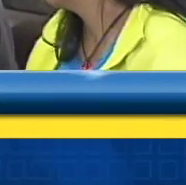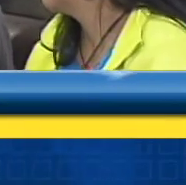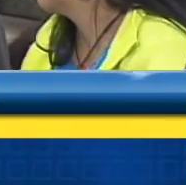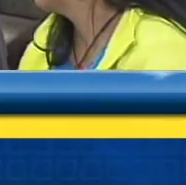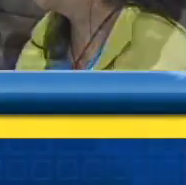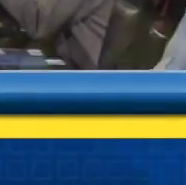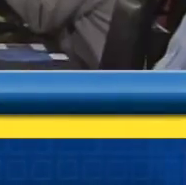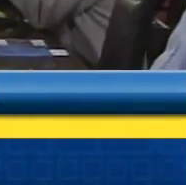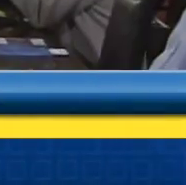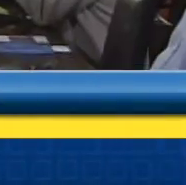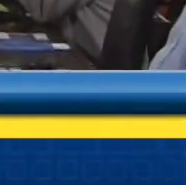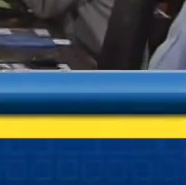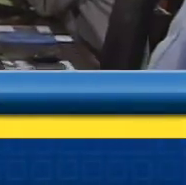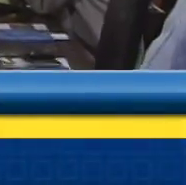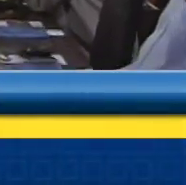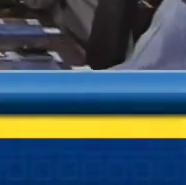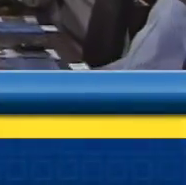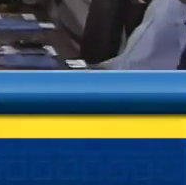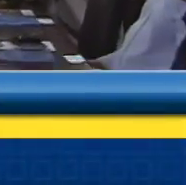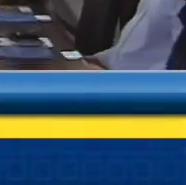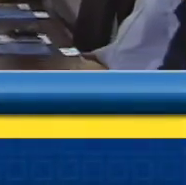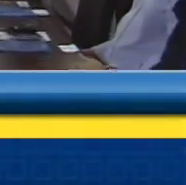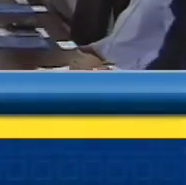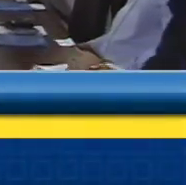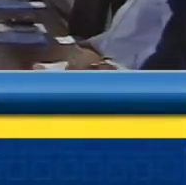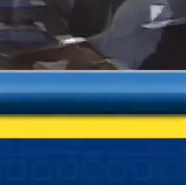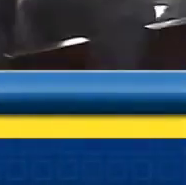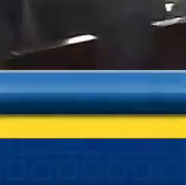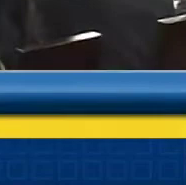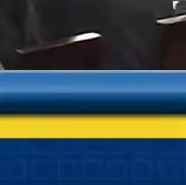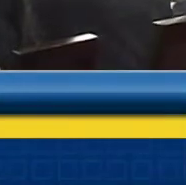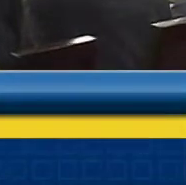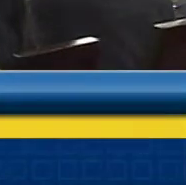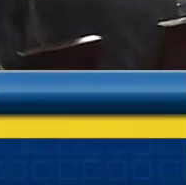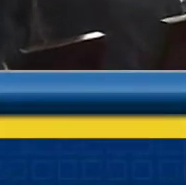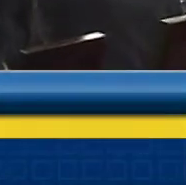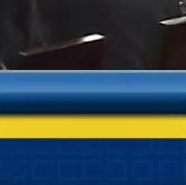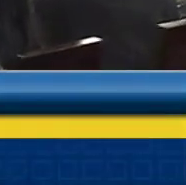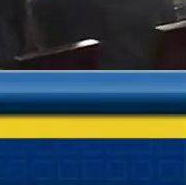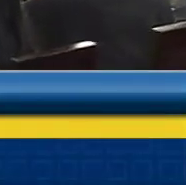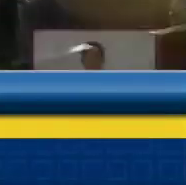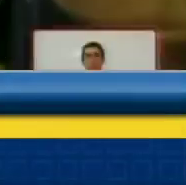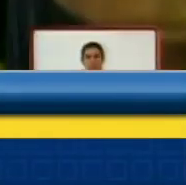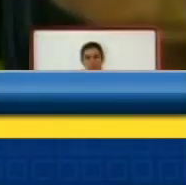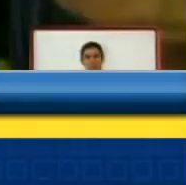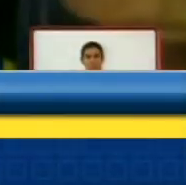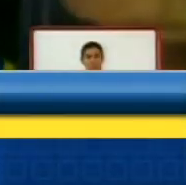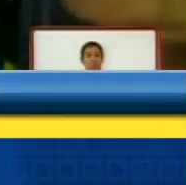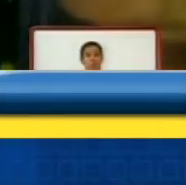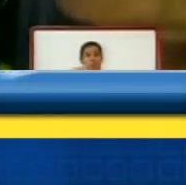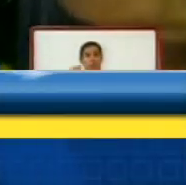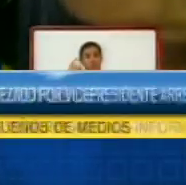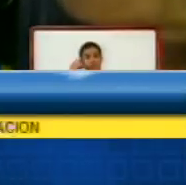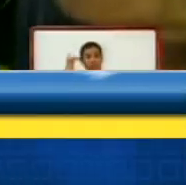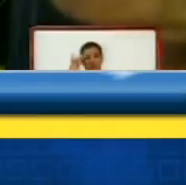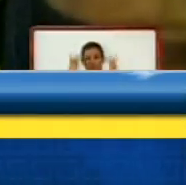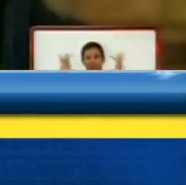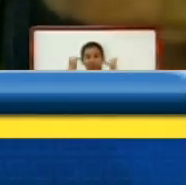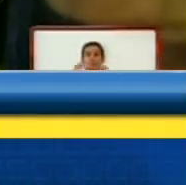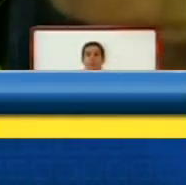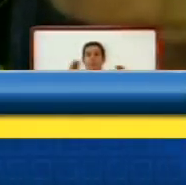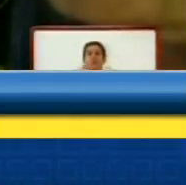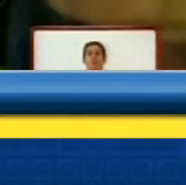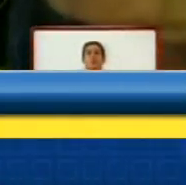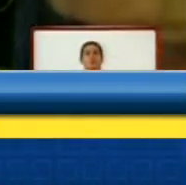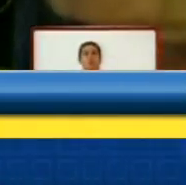Delcy Rodríguez, ministra de Comunicación e Información, y Pedro Maldonado, director de CONATEL. Es un llamado también a todos los directores de los